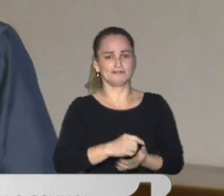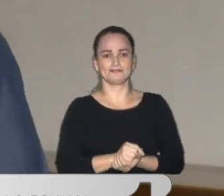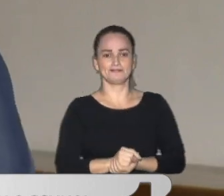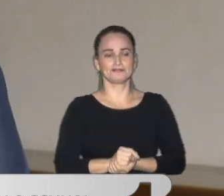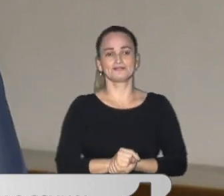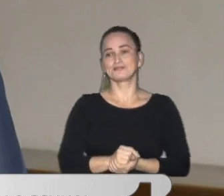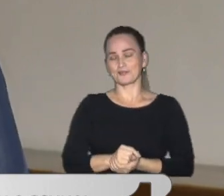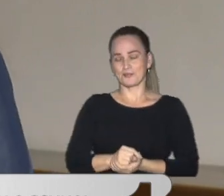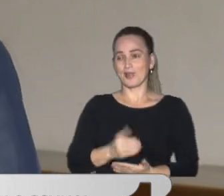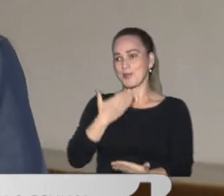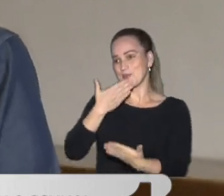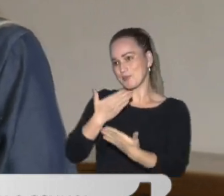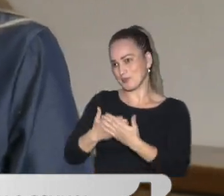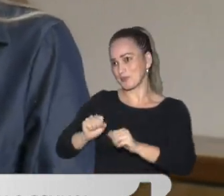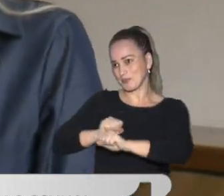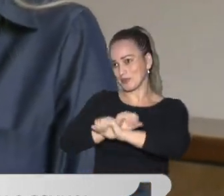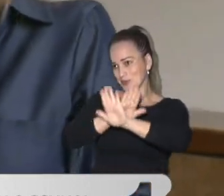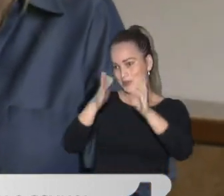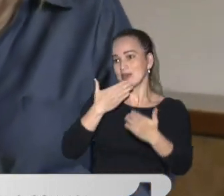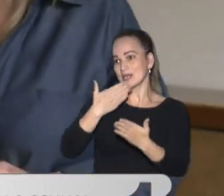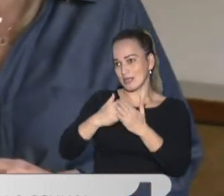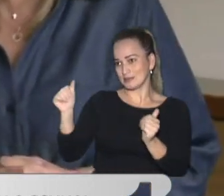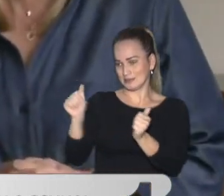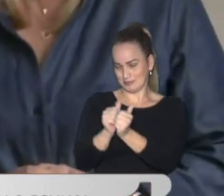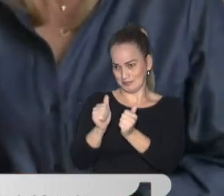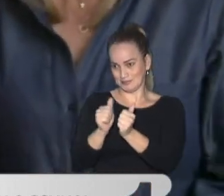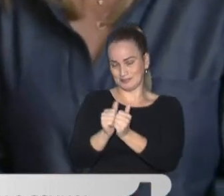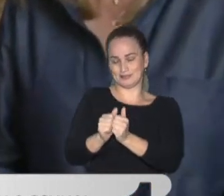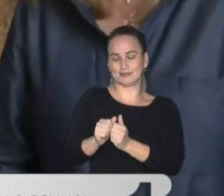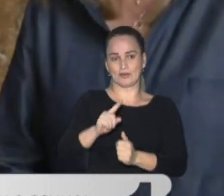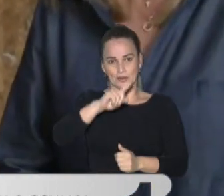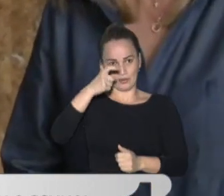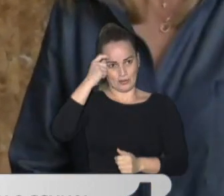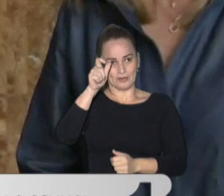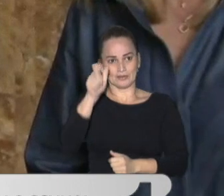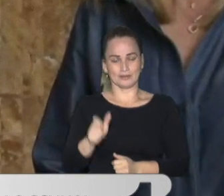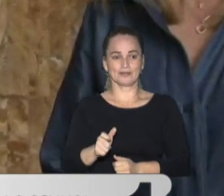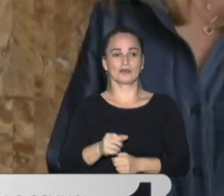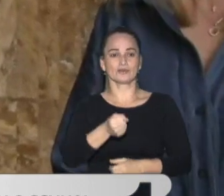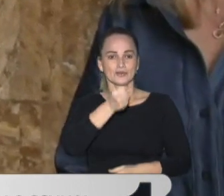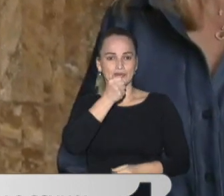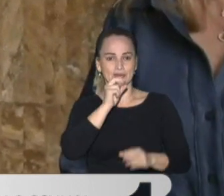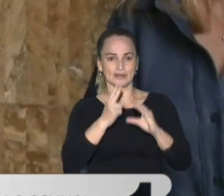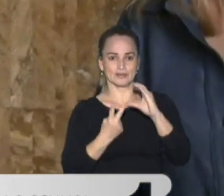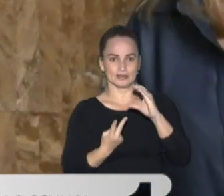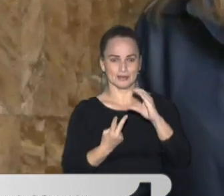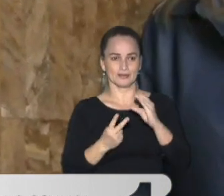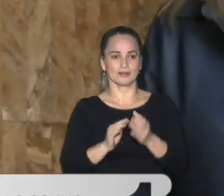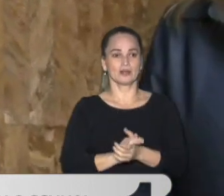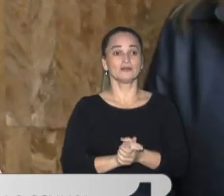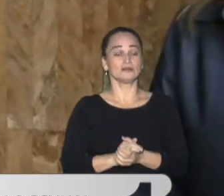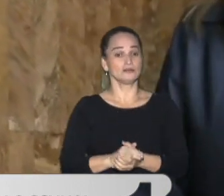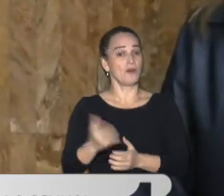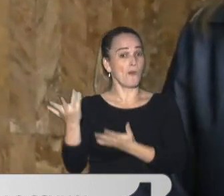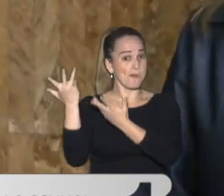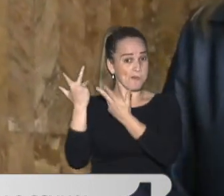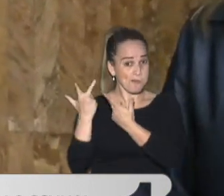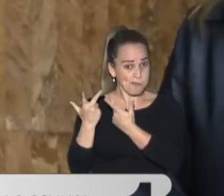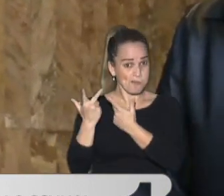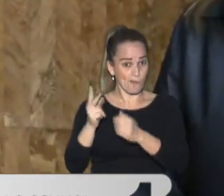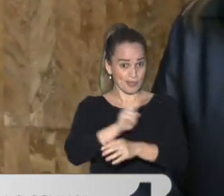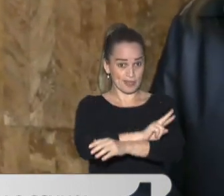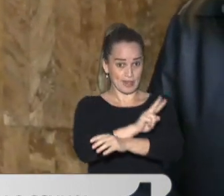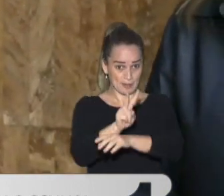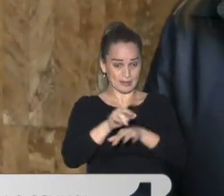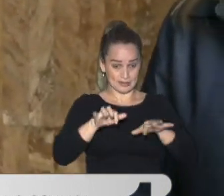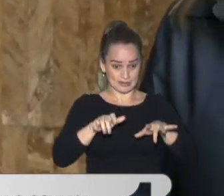Clara Luz Roldán, muchísimas gracias por haber estado aquí con nosotros en Noticentro 1 CMI. Como ustedes ya lo escuchan, Indervalle y